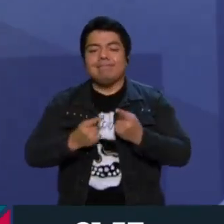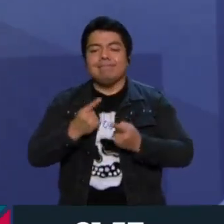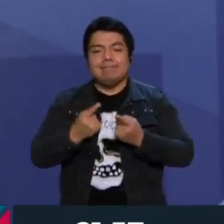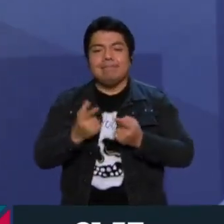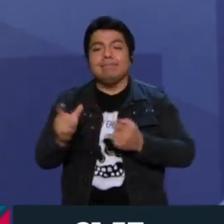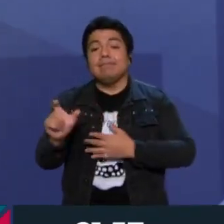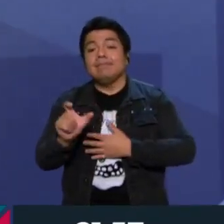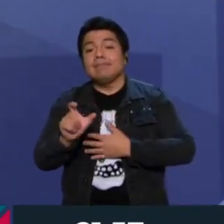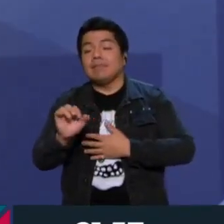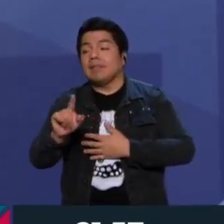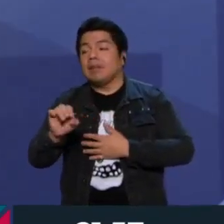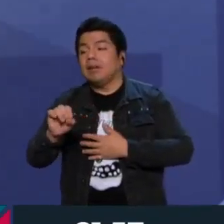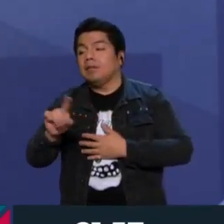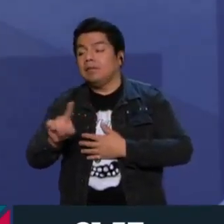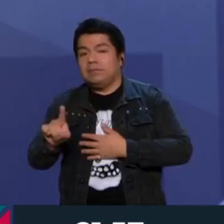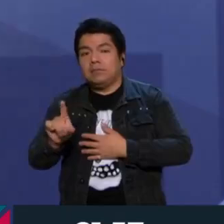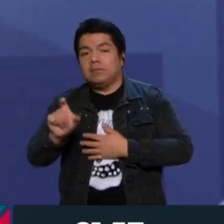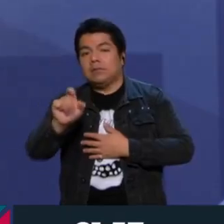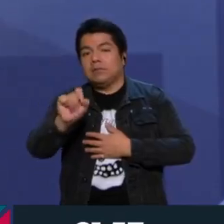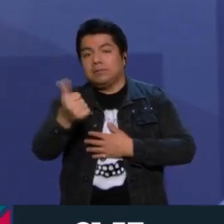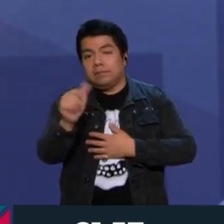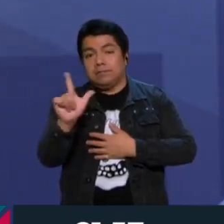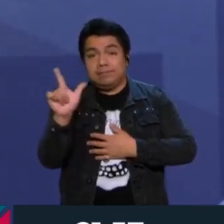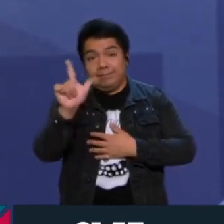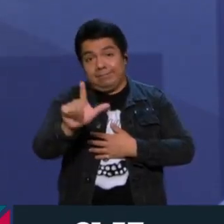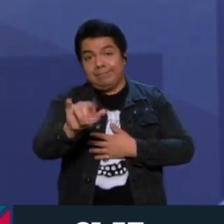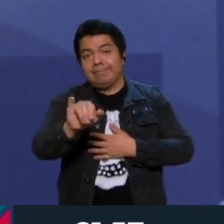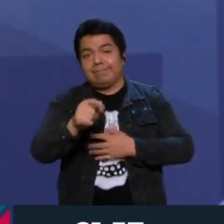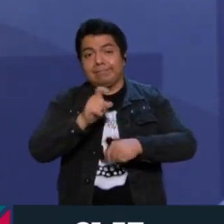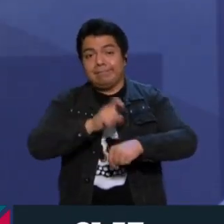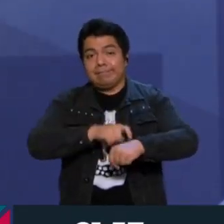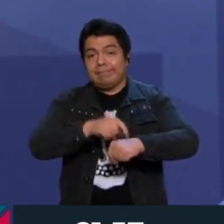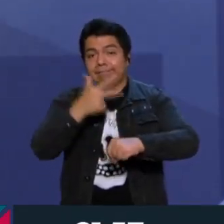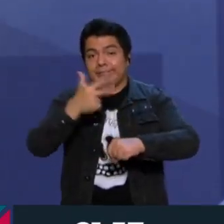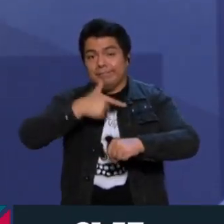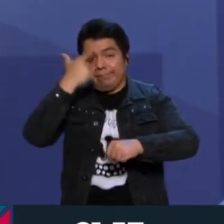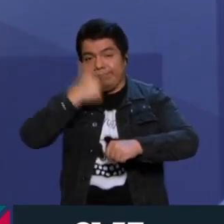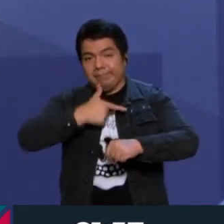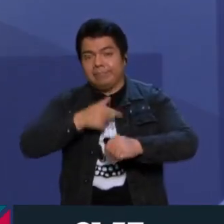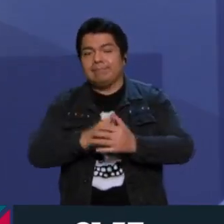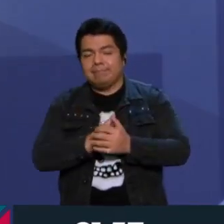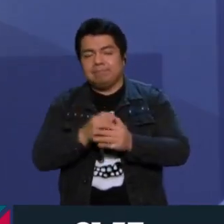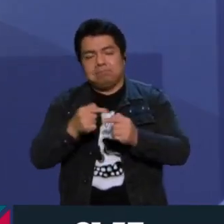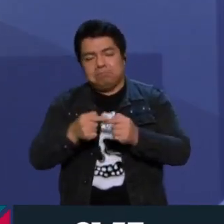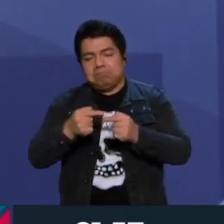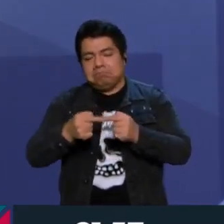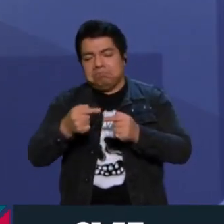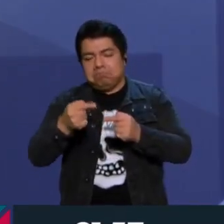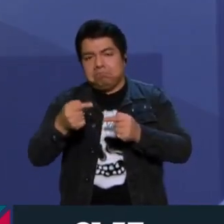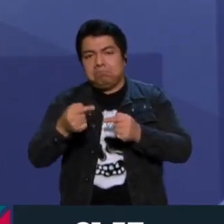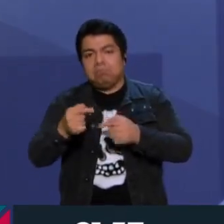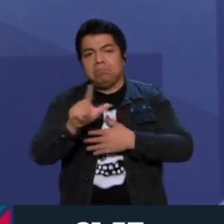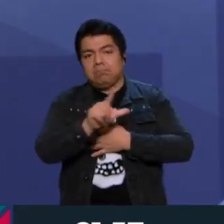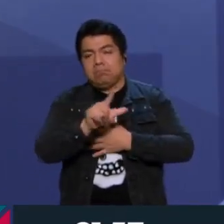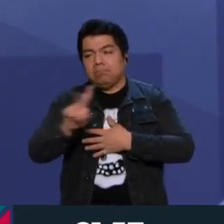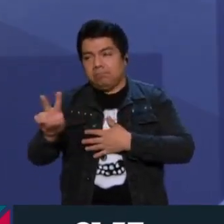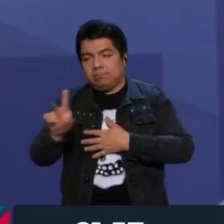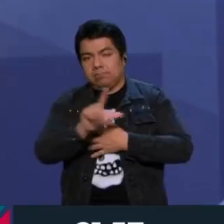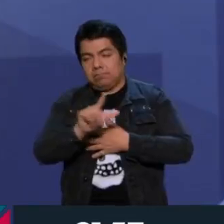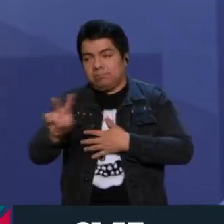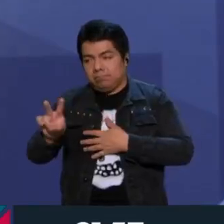serie sale en Altavoz el 26, el lunes 26, a las 8 de la noche, y a partir de allí, todos los días, de lunes a